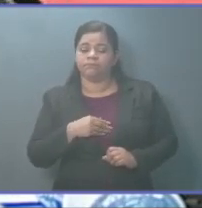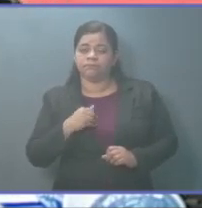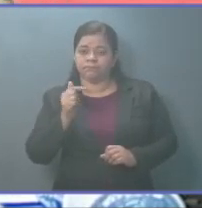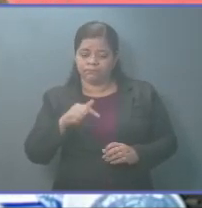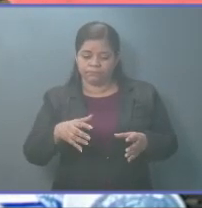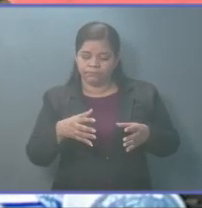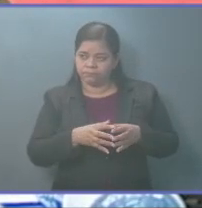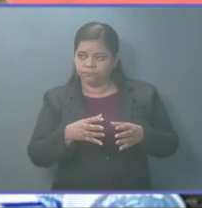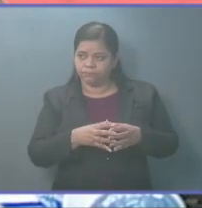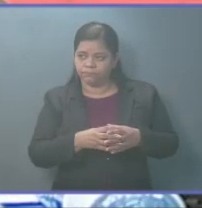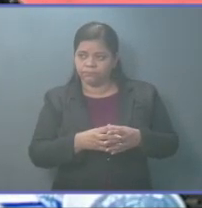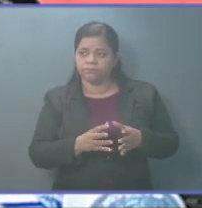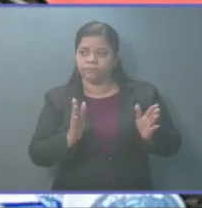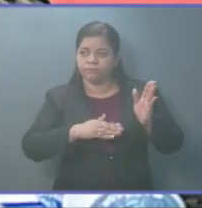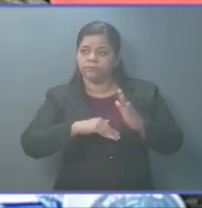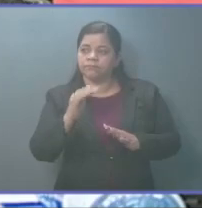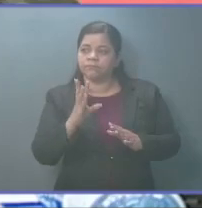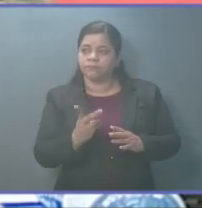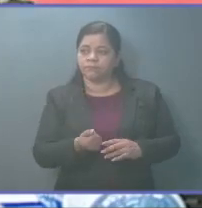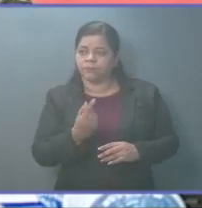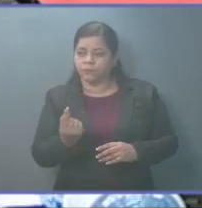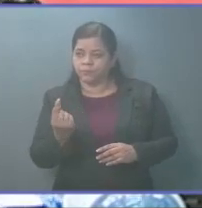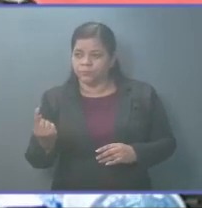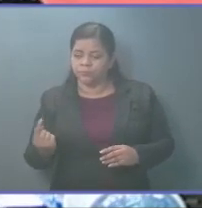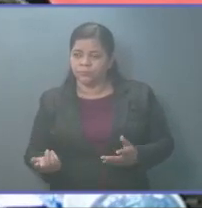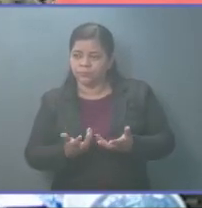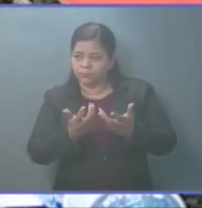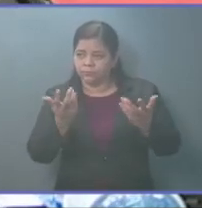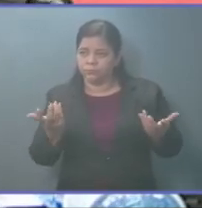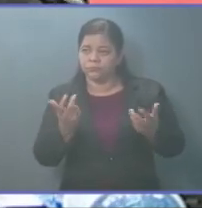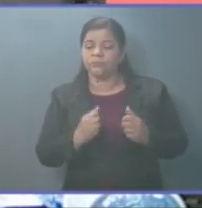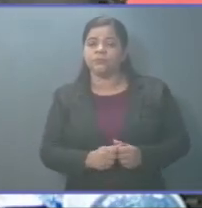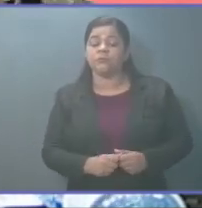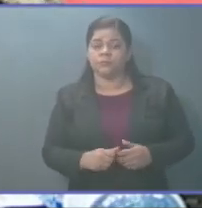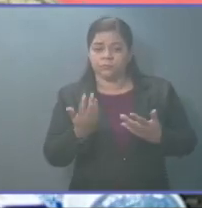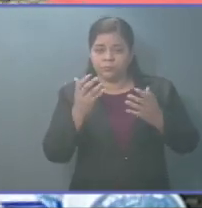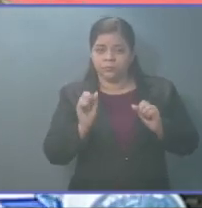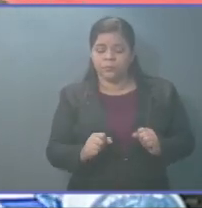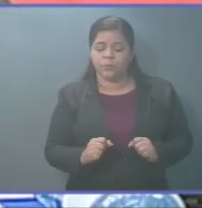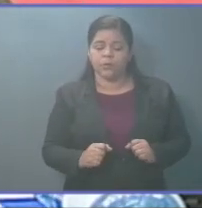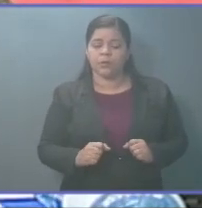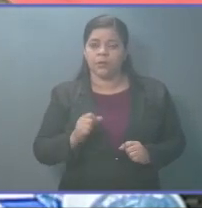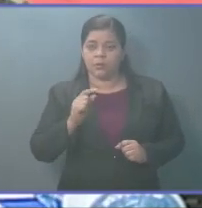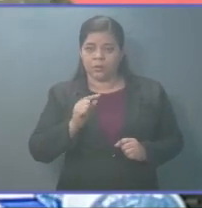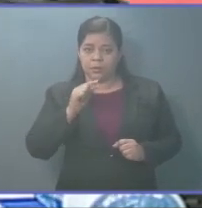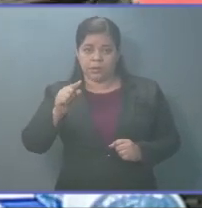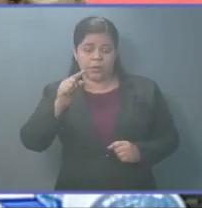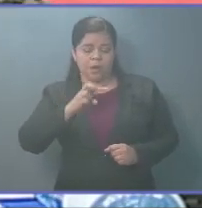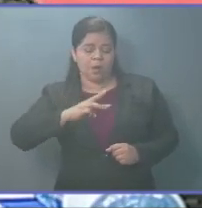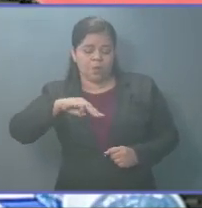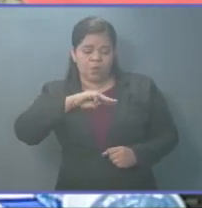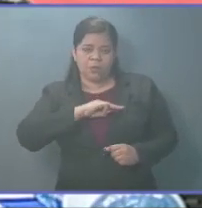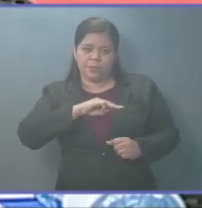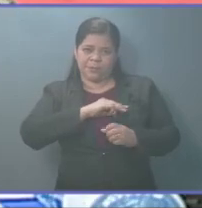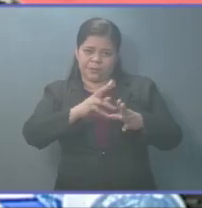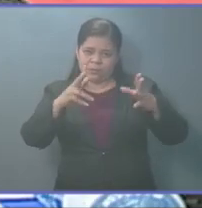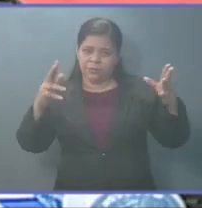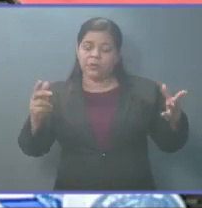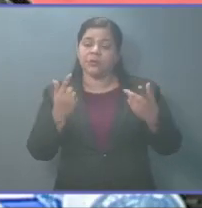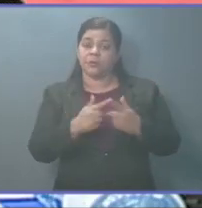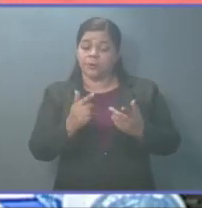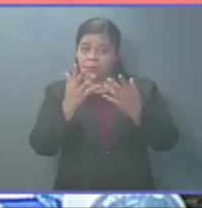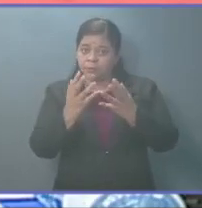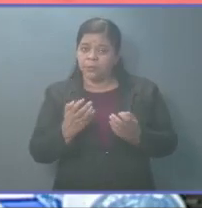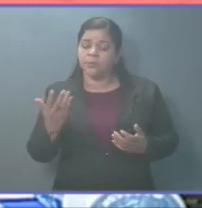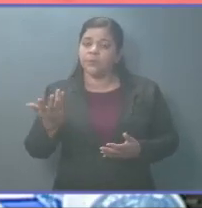Presidencial con cantidades de gente grandes para cumplir una misión grande. Lo que hacemos es